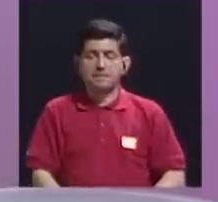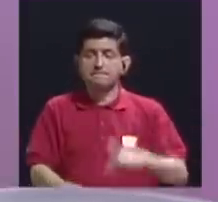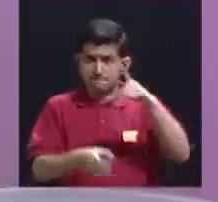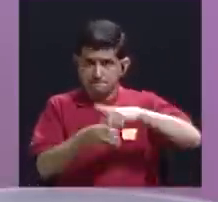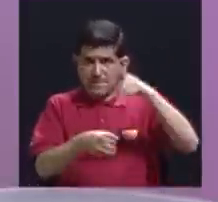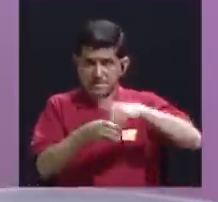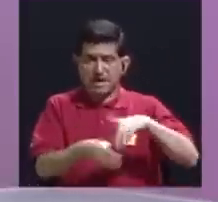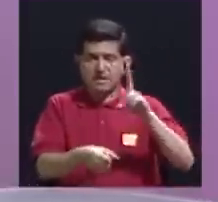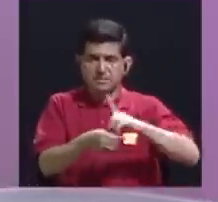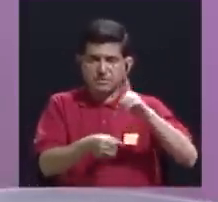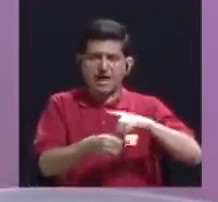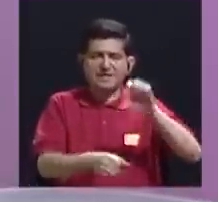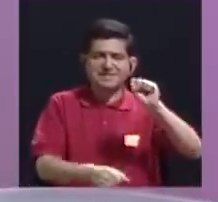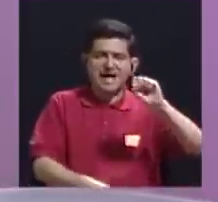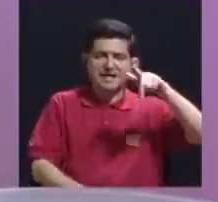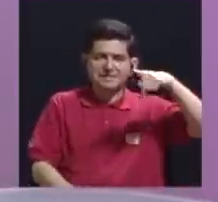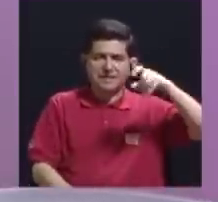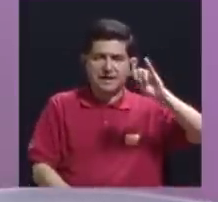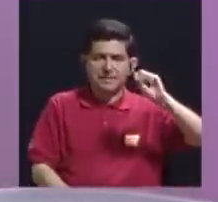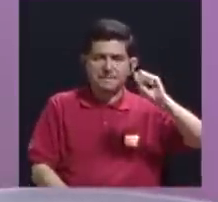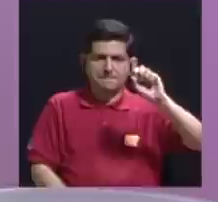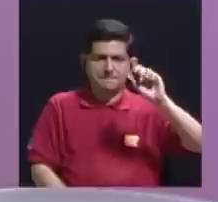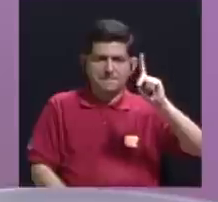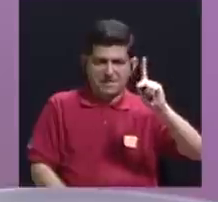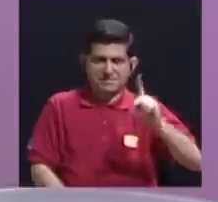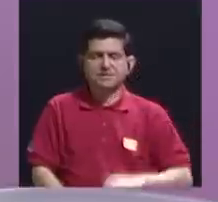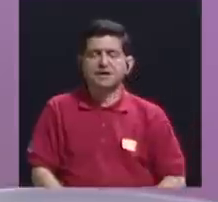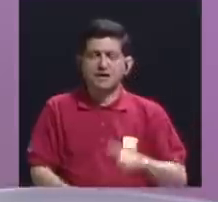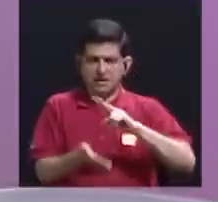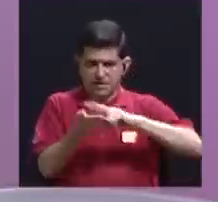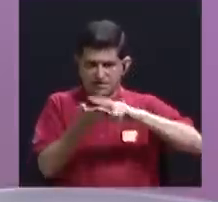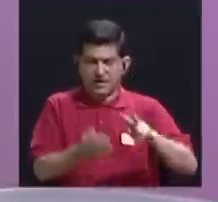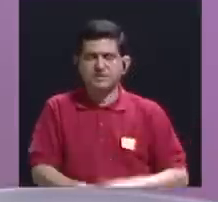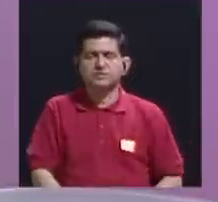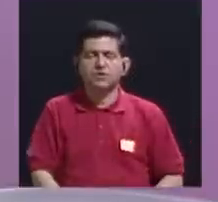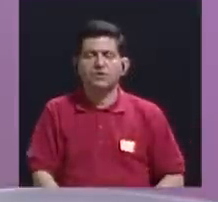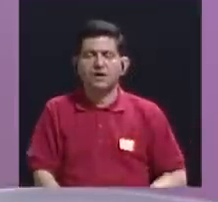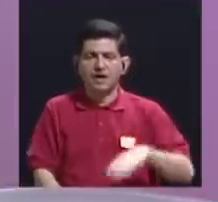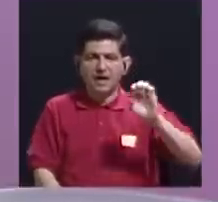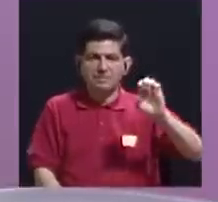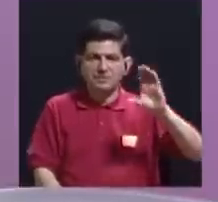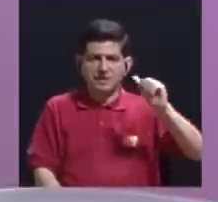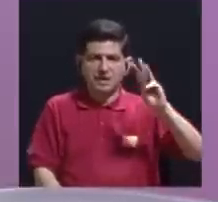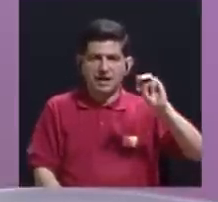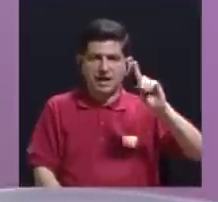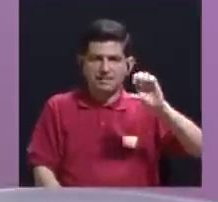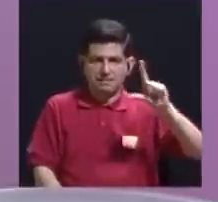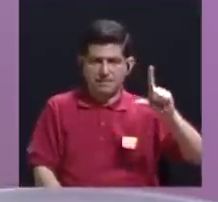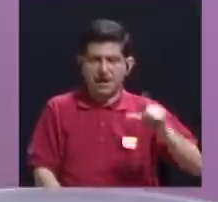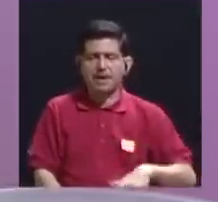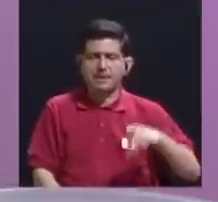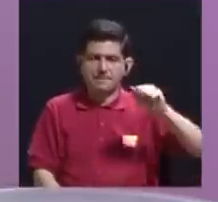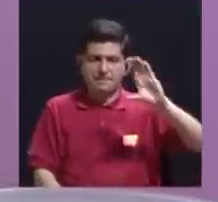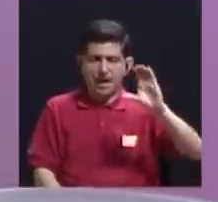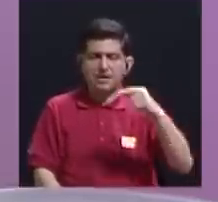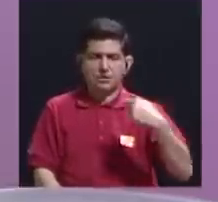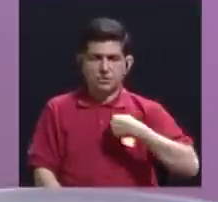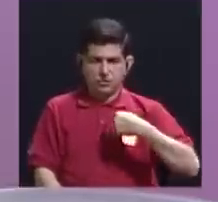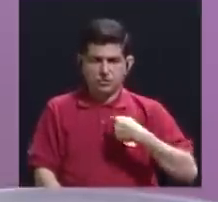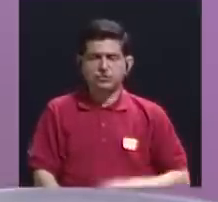la diputada sandra piszk del partido liberación nacional la diputada epsy campbell del pac y yo el frente